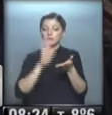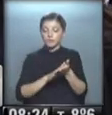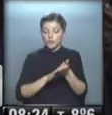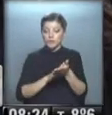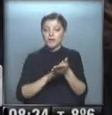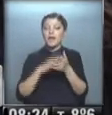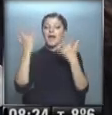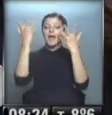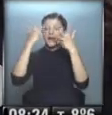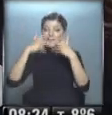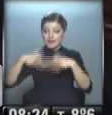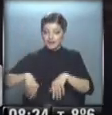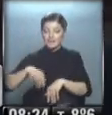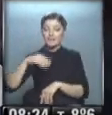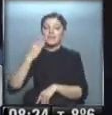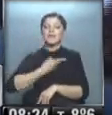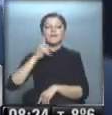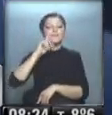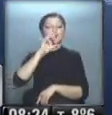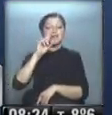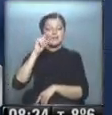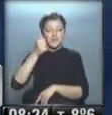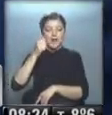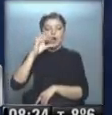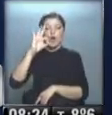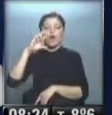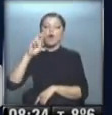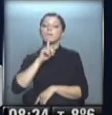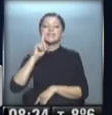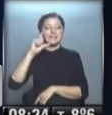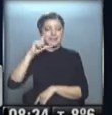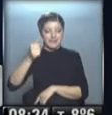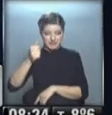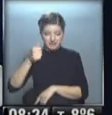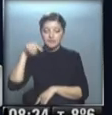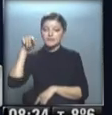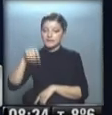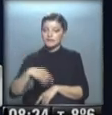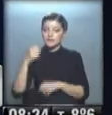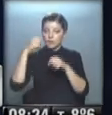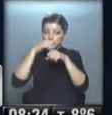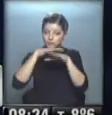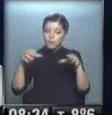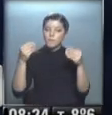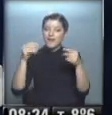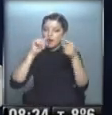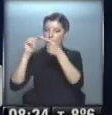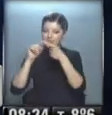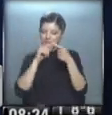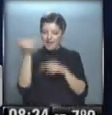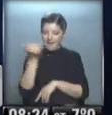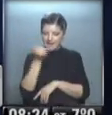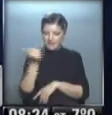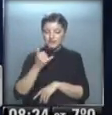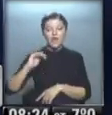la red federal de fibra óptica, que es un proyecto con 58.000 kilómetros de fibra y un data center para generar conectividad. Todo